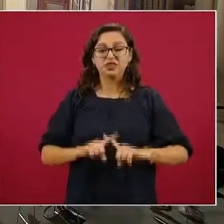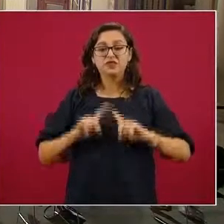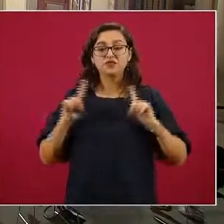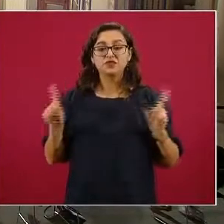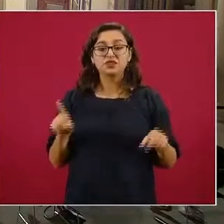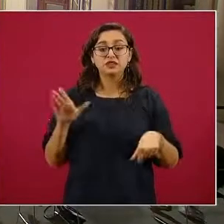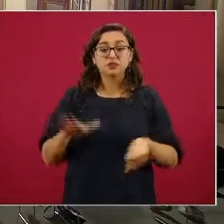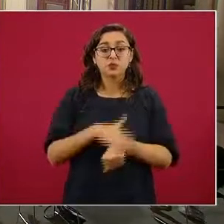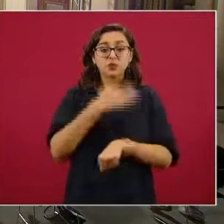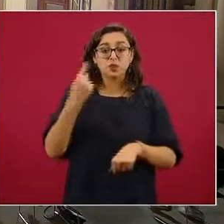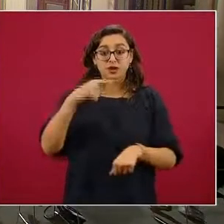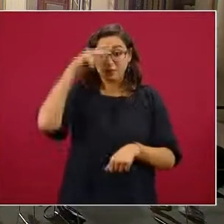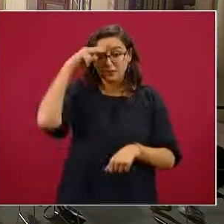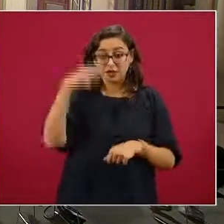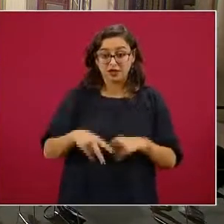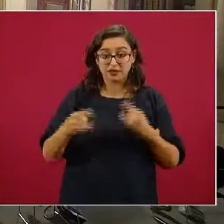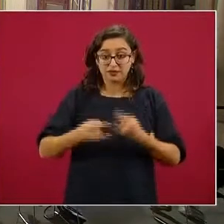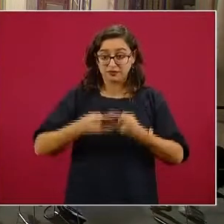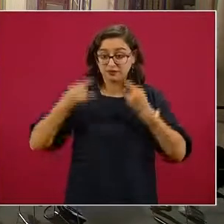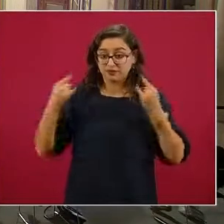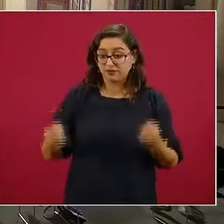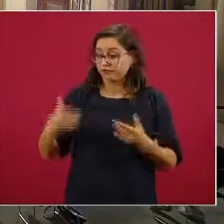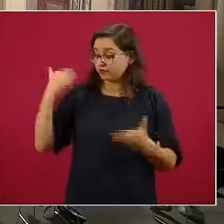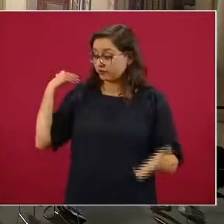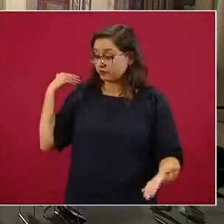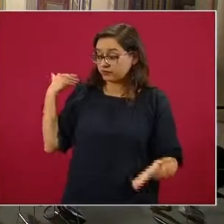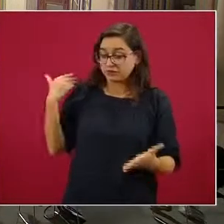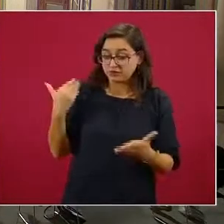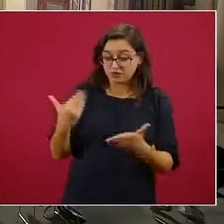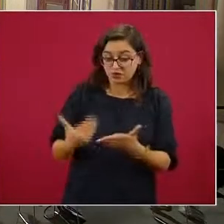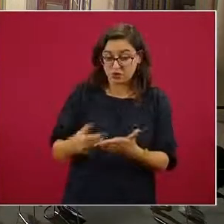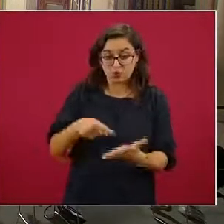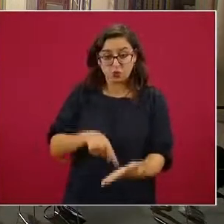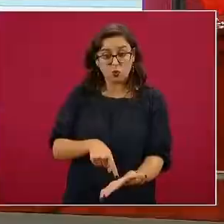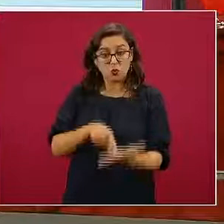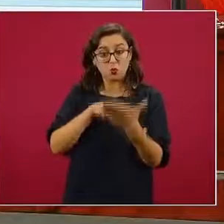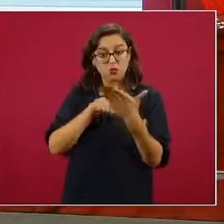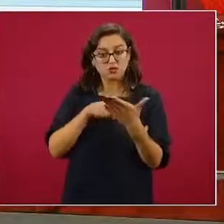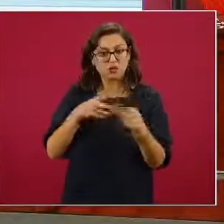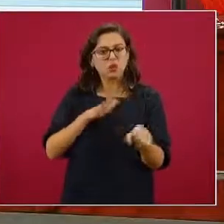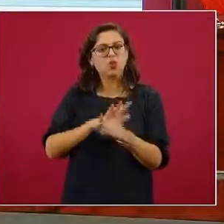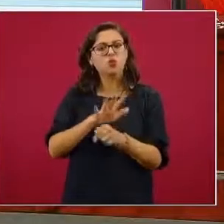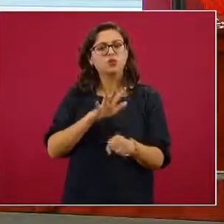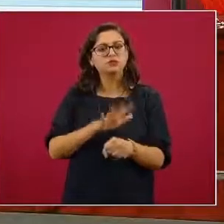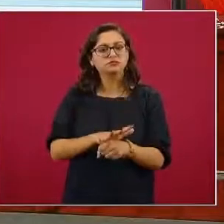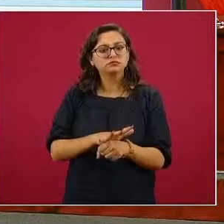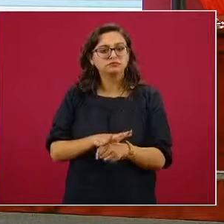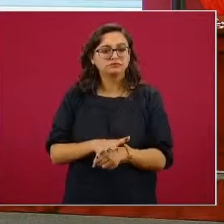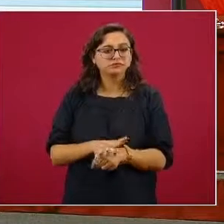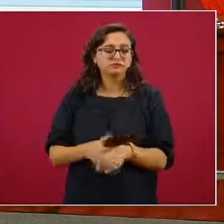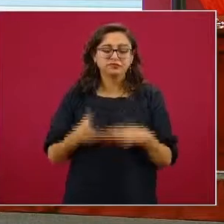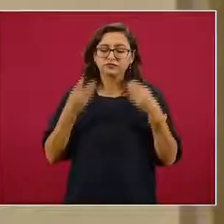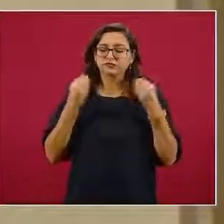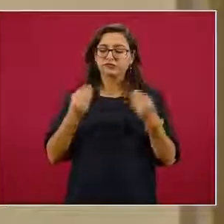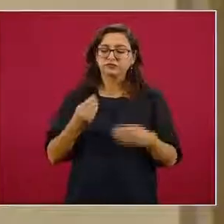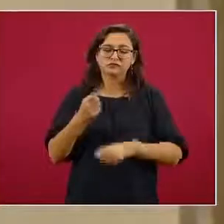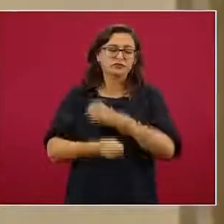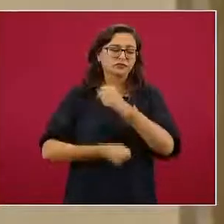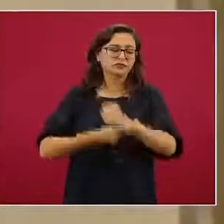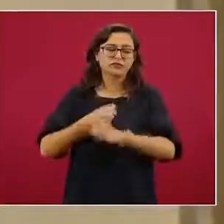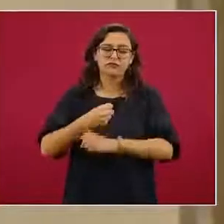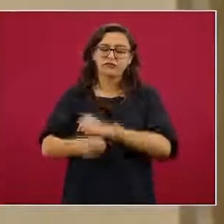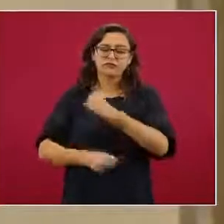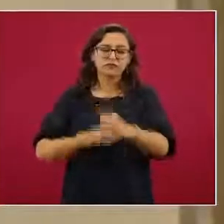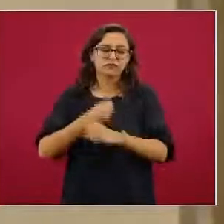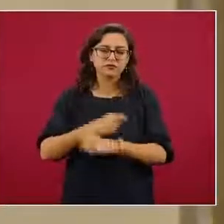de la historia de México, en particular la historia reciente, ilustra que se ha abusado del poder público. Se han